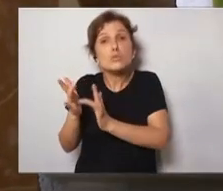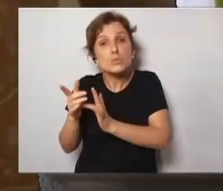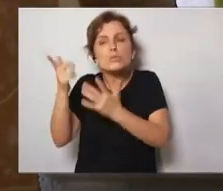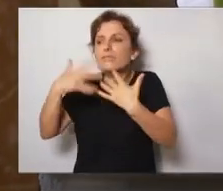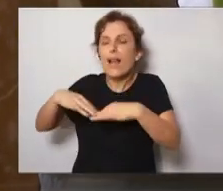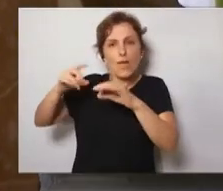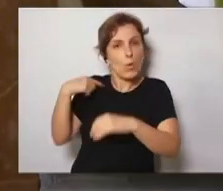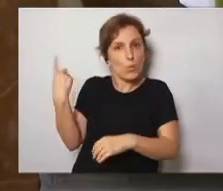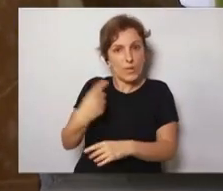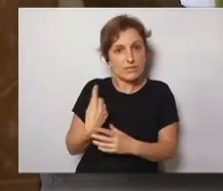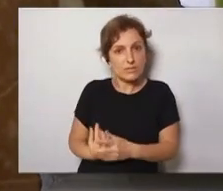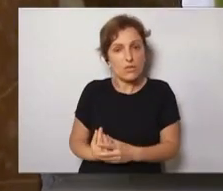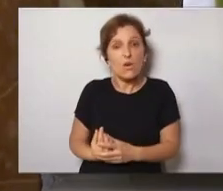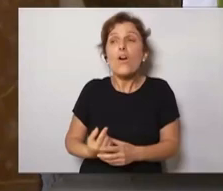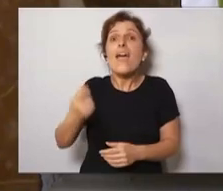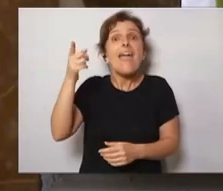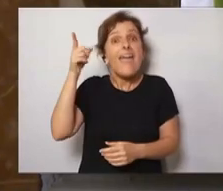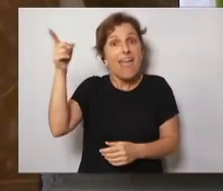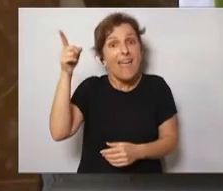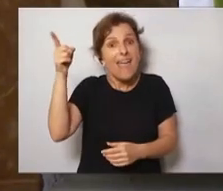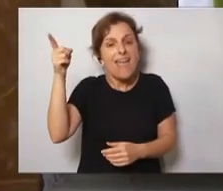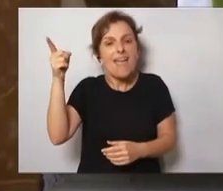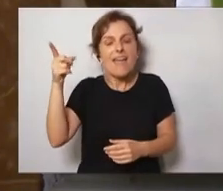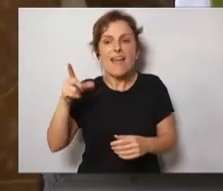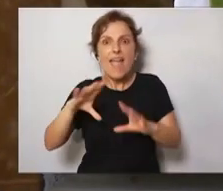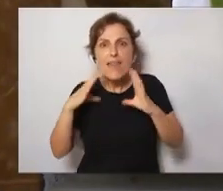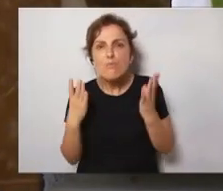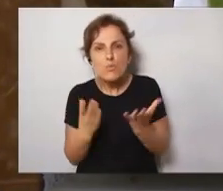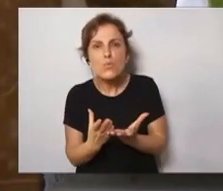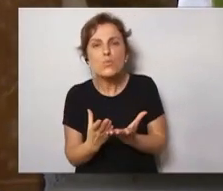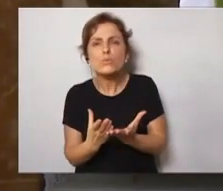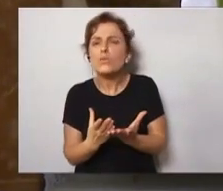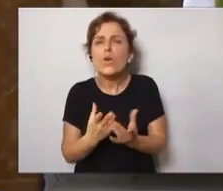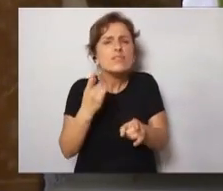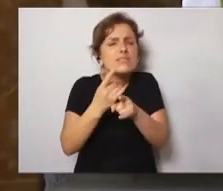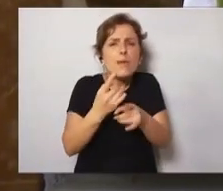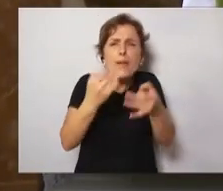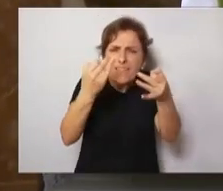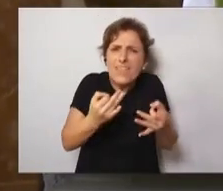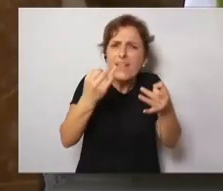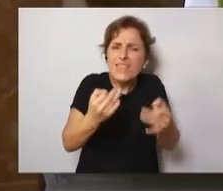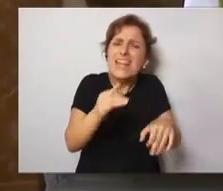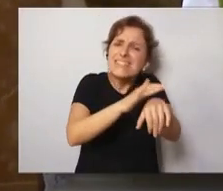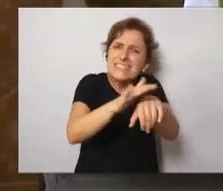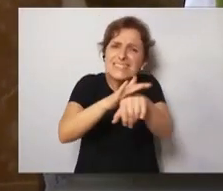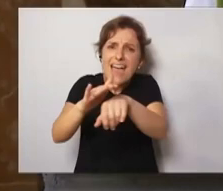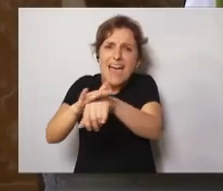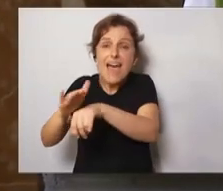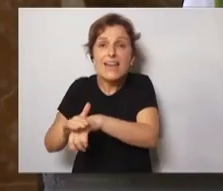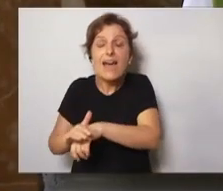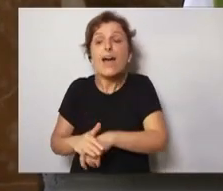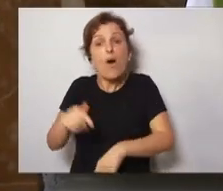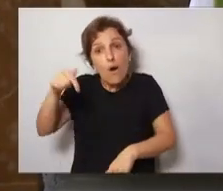oprimidos por el mal también hoy como buen samaritano se acerca a todo el que sufre en su cuerpo y en su